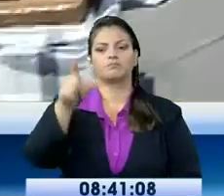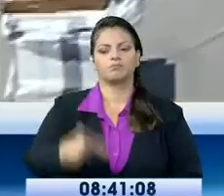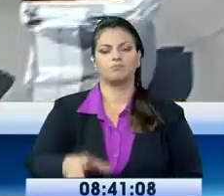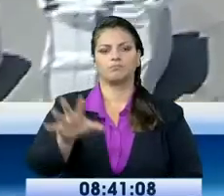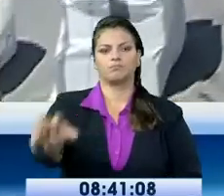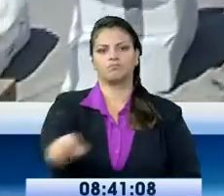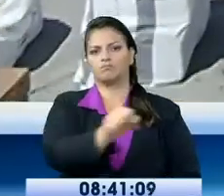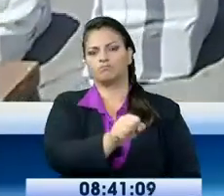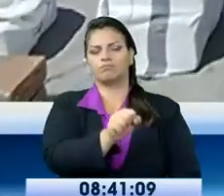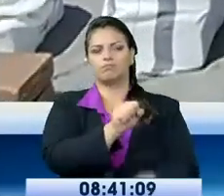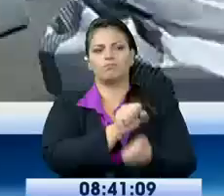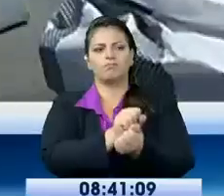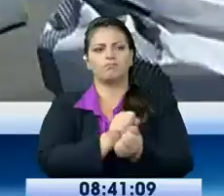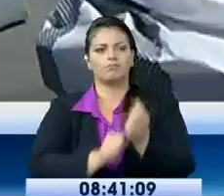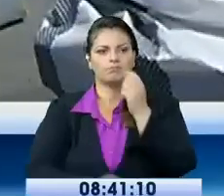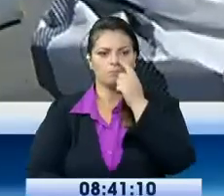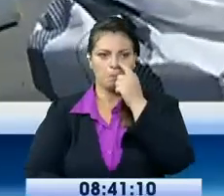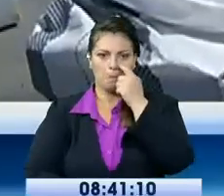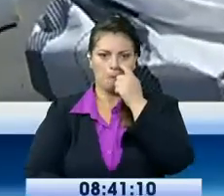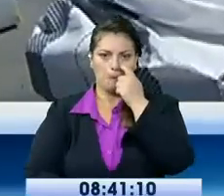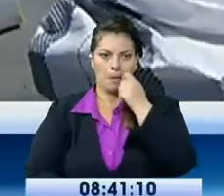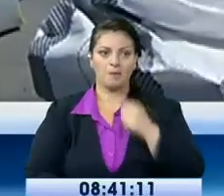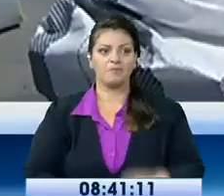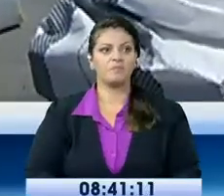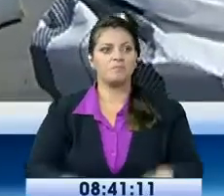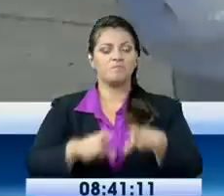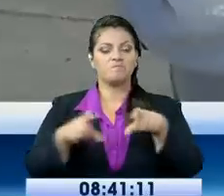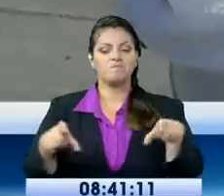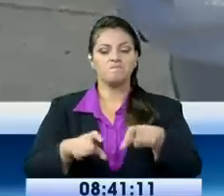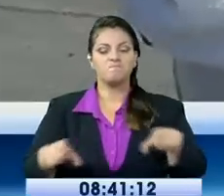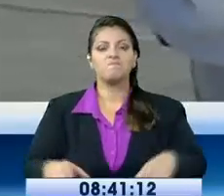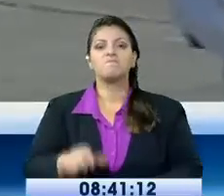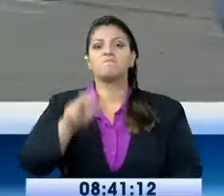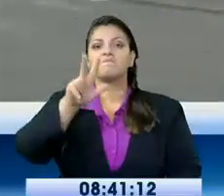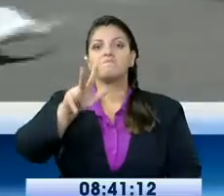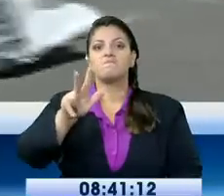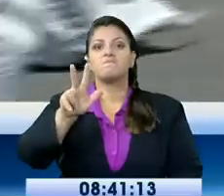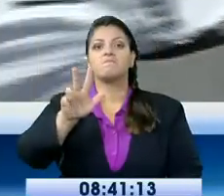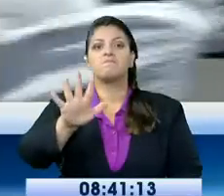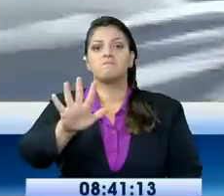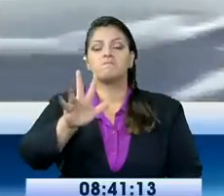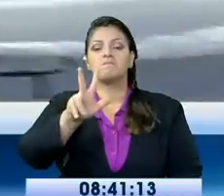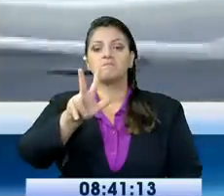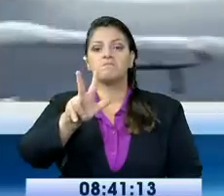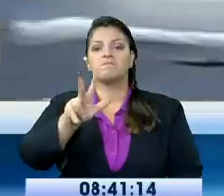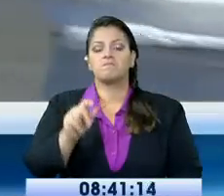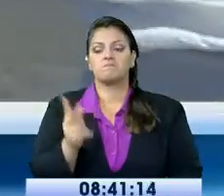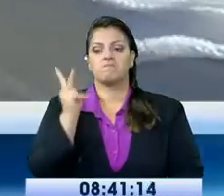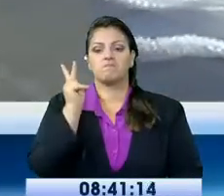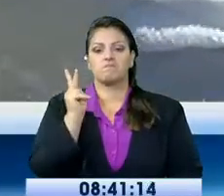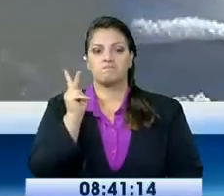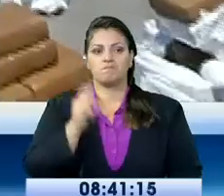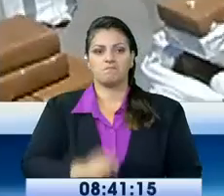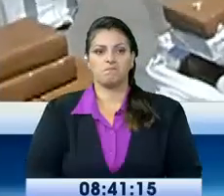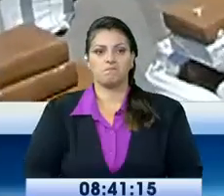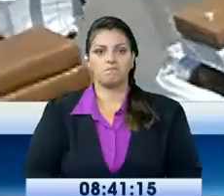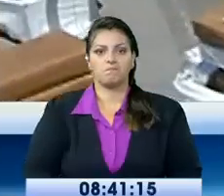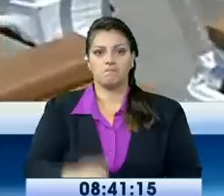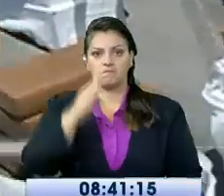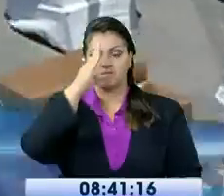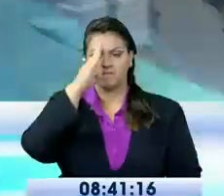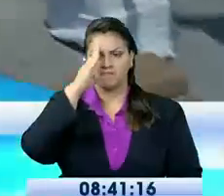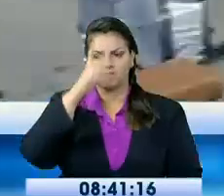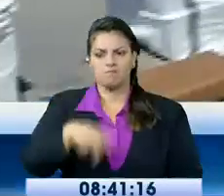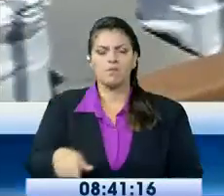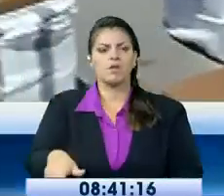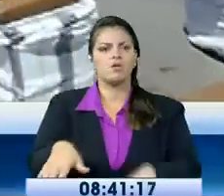por esos 353 kilos de esta sustancia estupefaciente, en el que los agentes antinarcóticos utilizaron canes